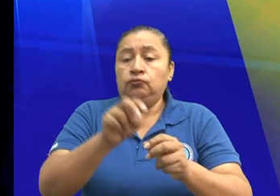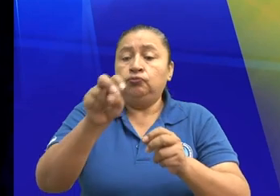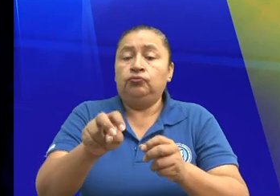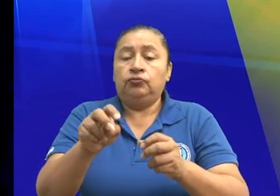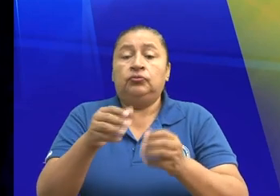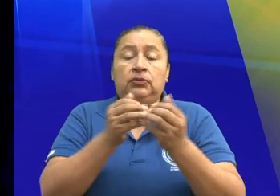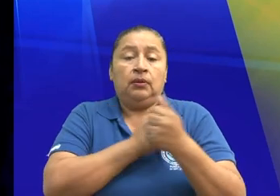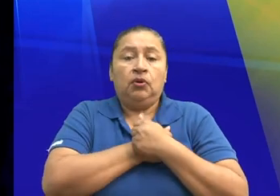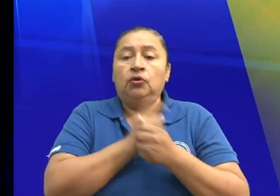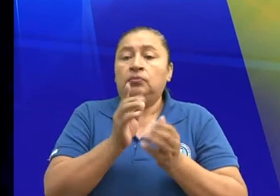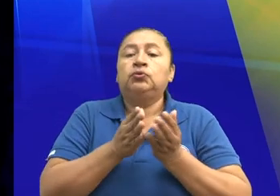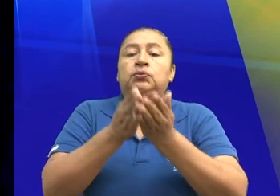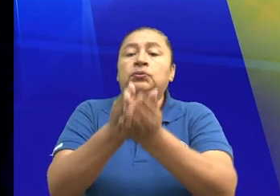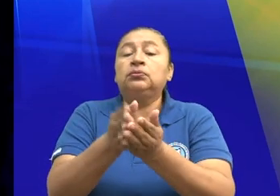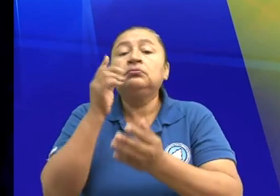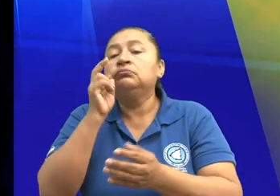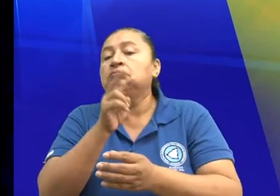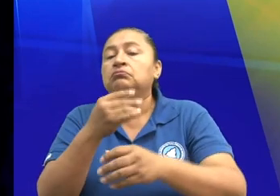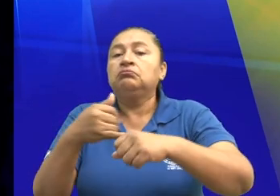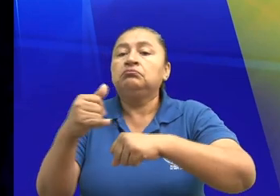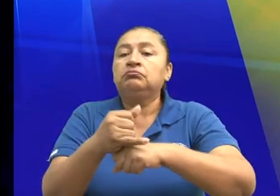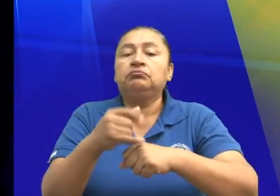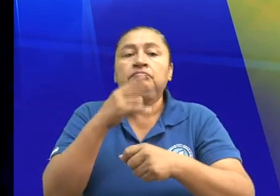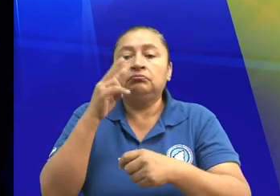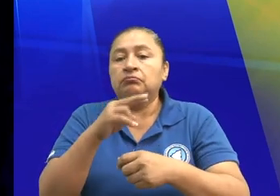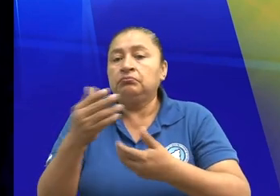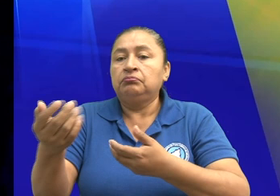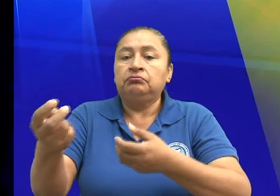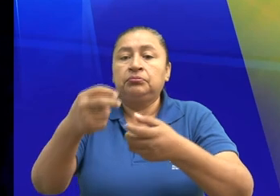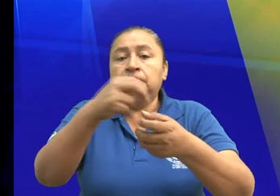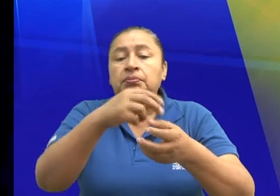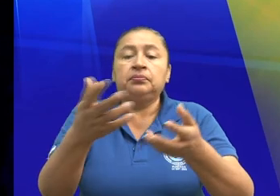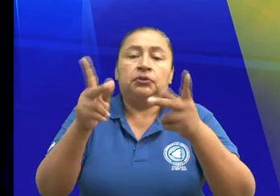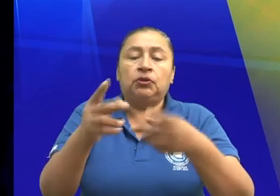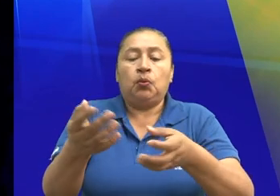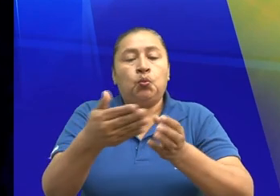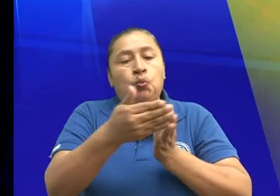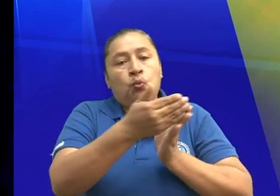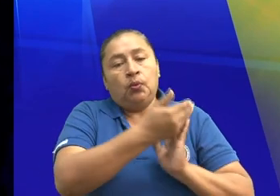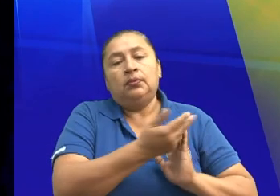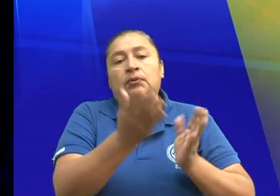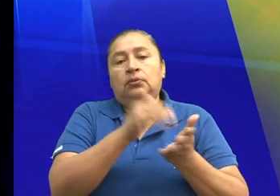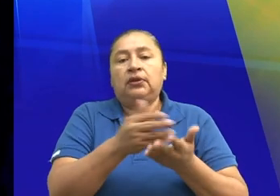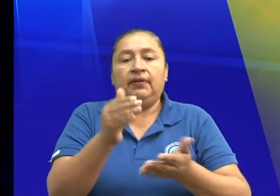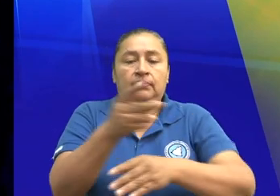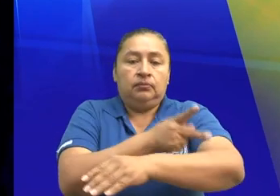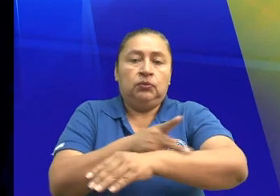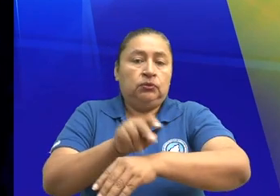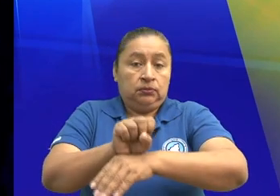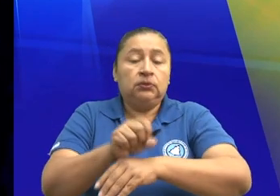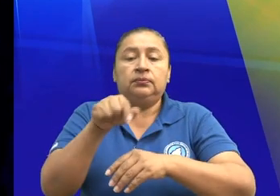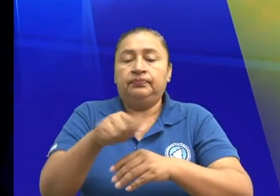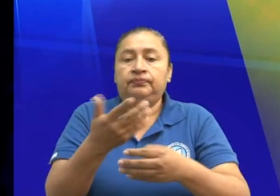Amor, simplemente llegan a la isla, recogen a los turistas y los llevan al puerto